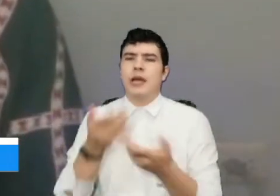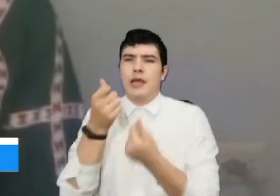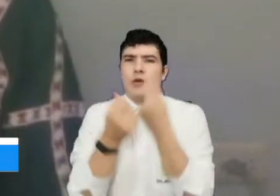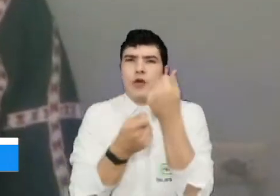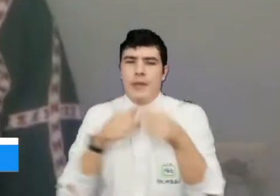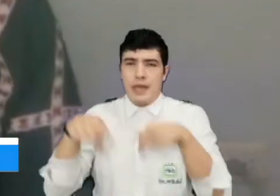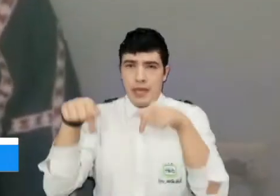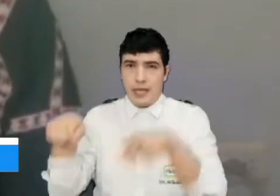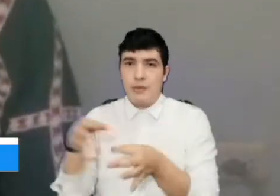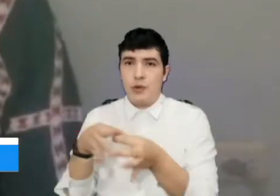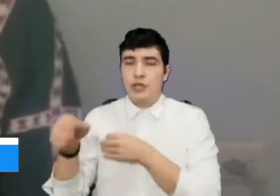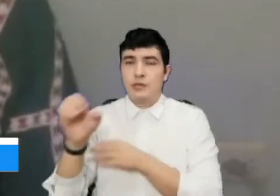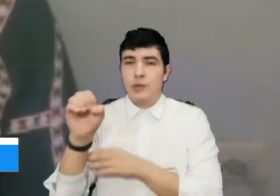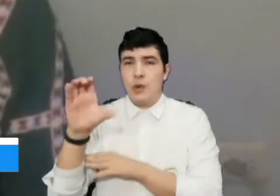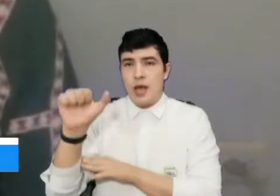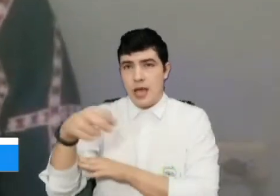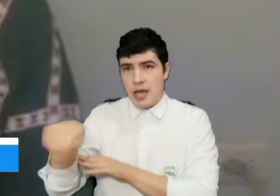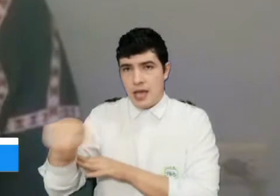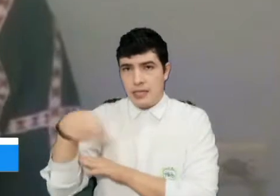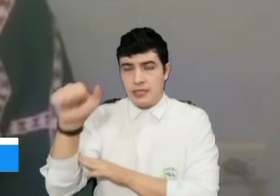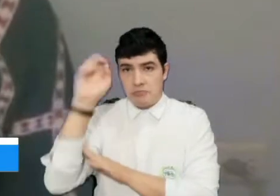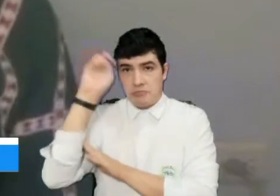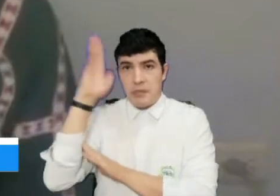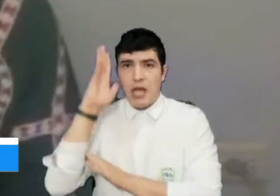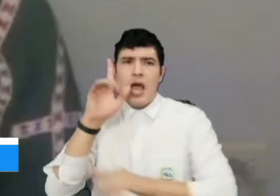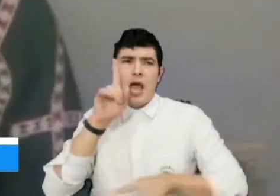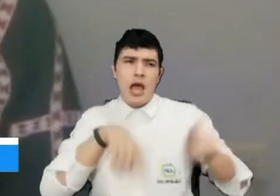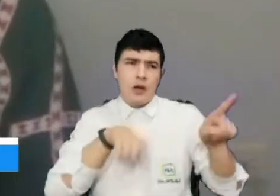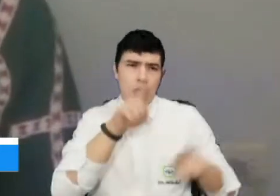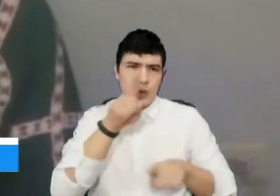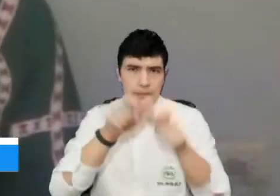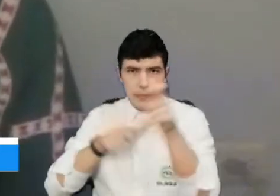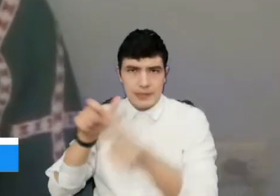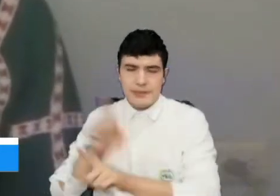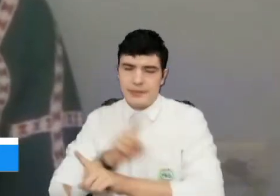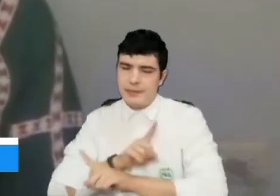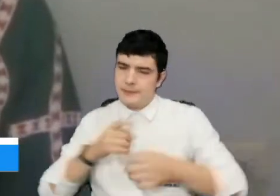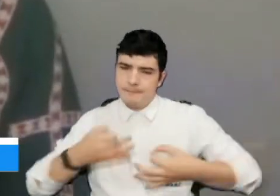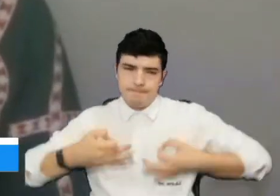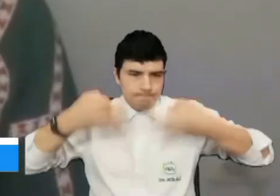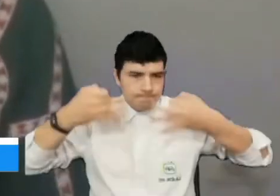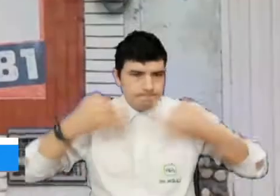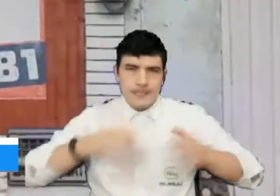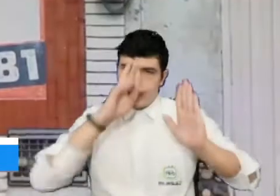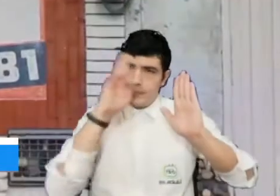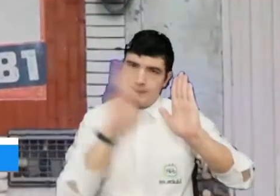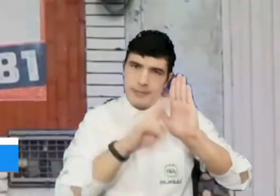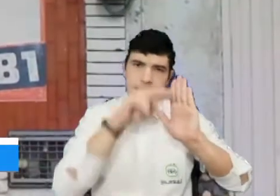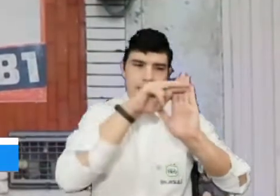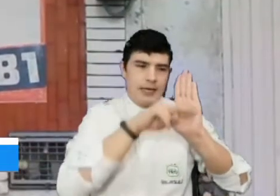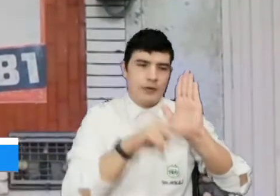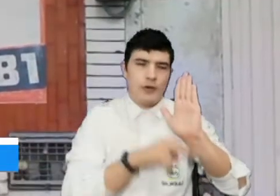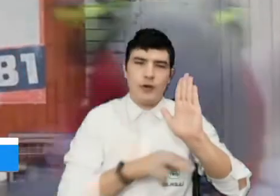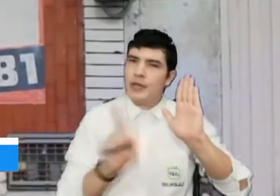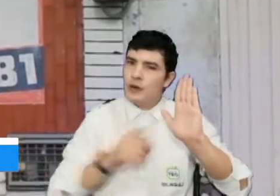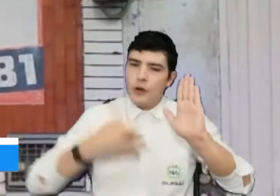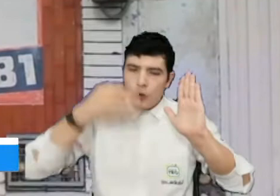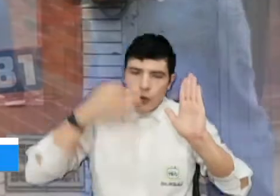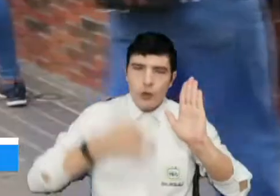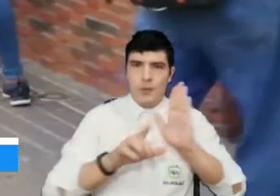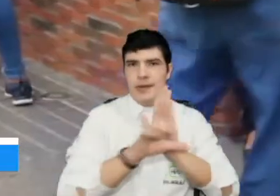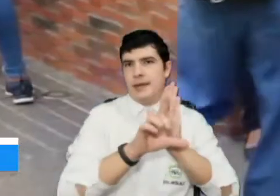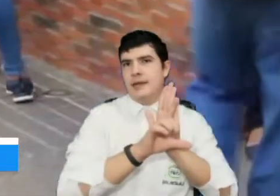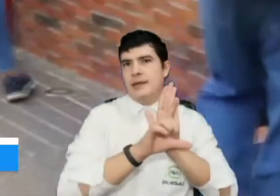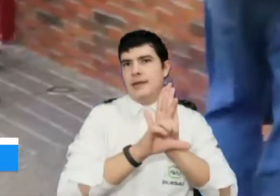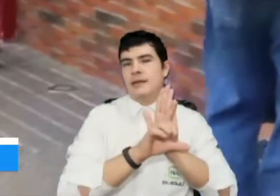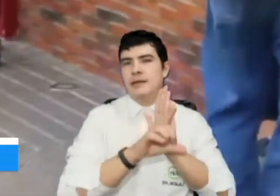Santander. Sin embargo, algunas personas no acatan las normas e infringen la ley. Un estimado de 15.000 negocios